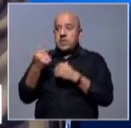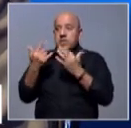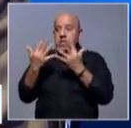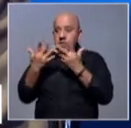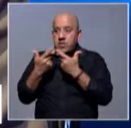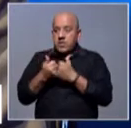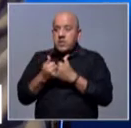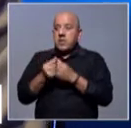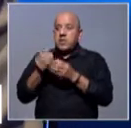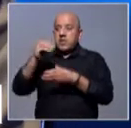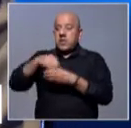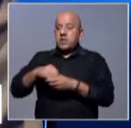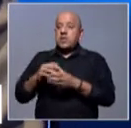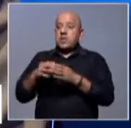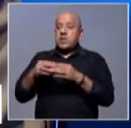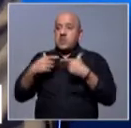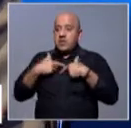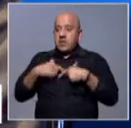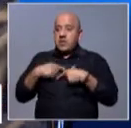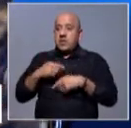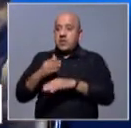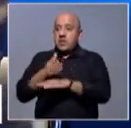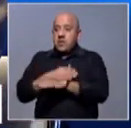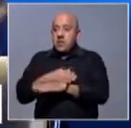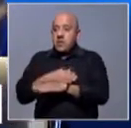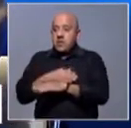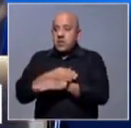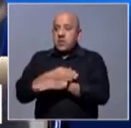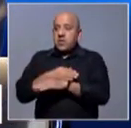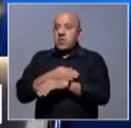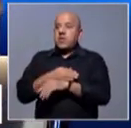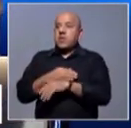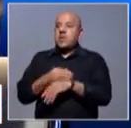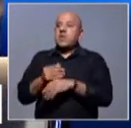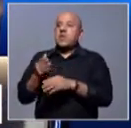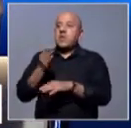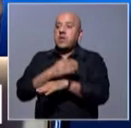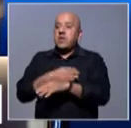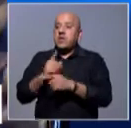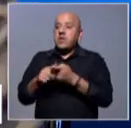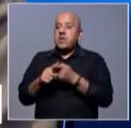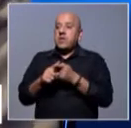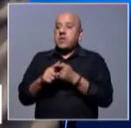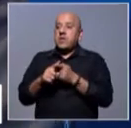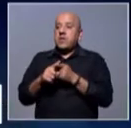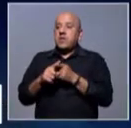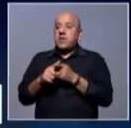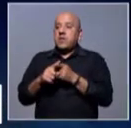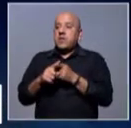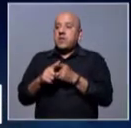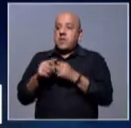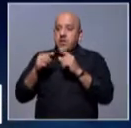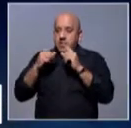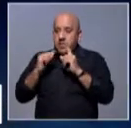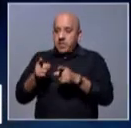dentro del ministerio de defensa previamente también también con posterioridad a su nombramiento con mi general y